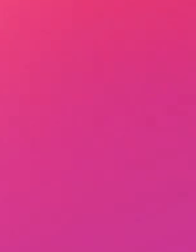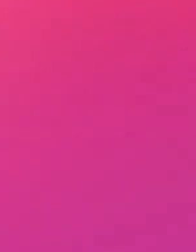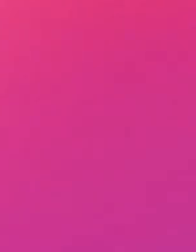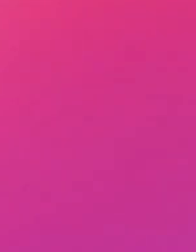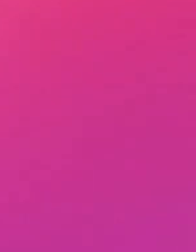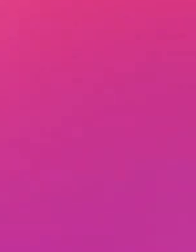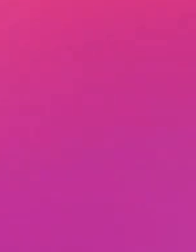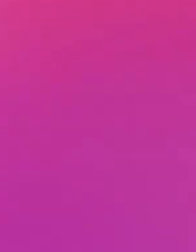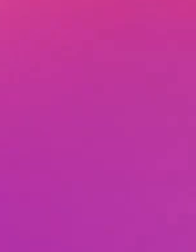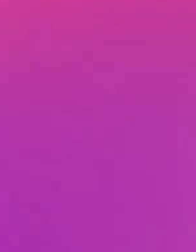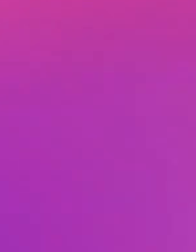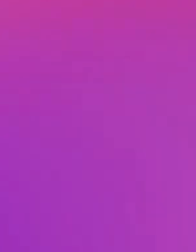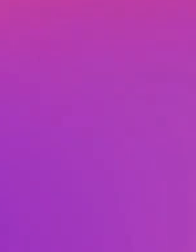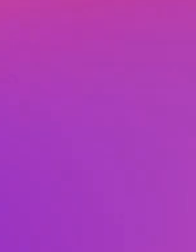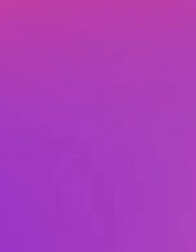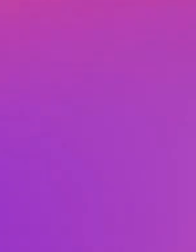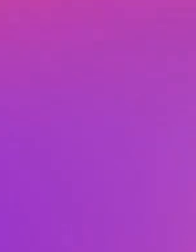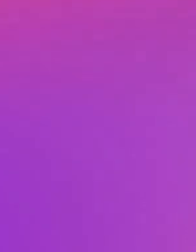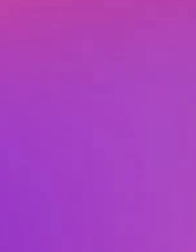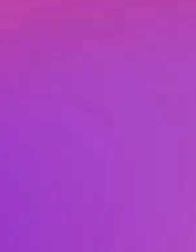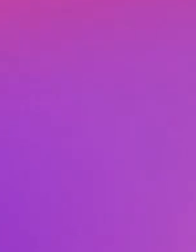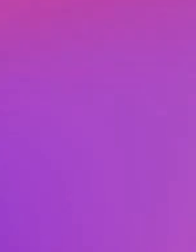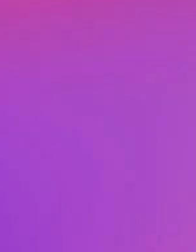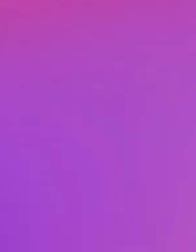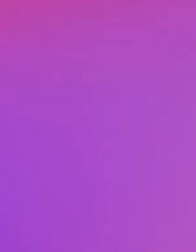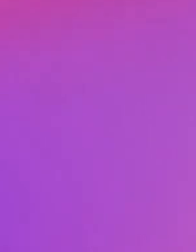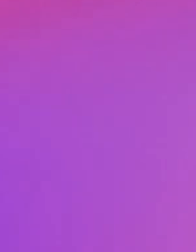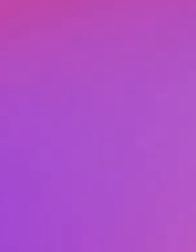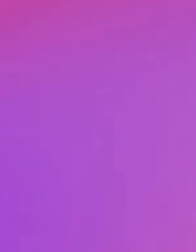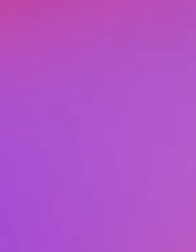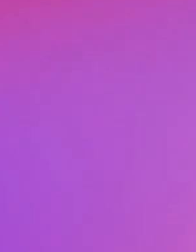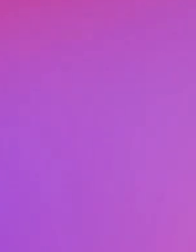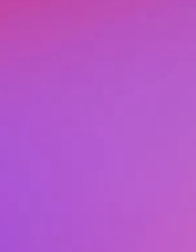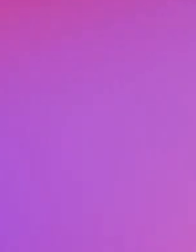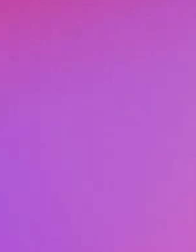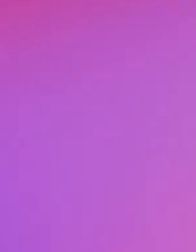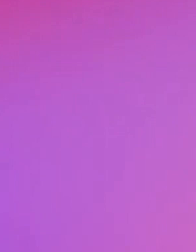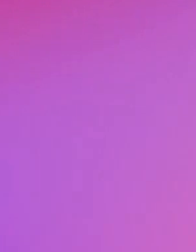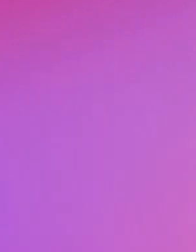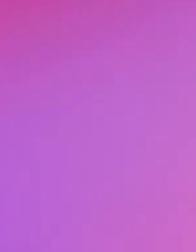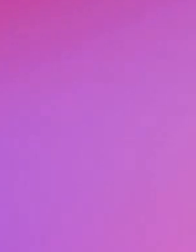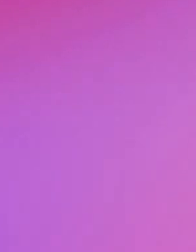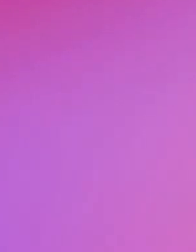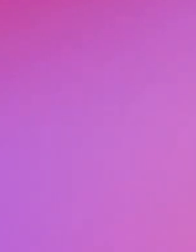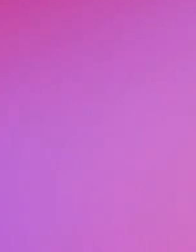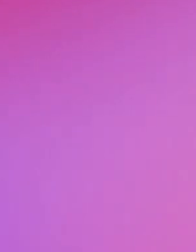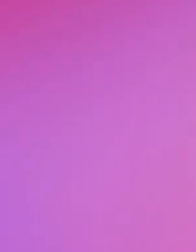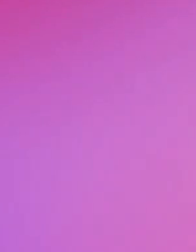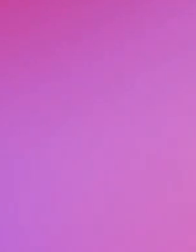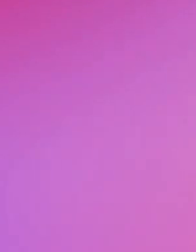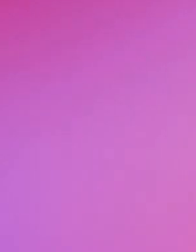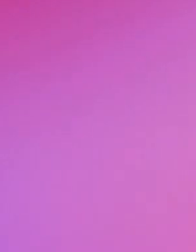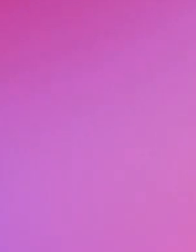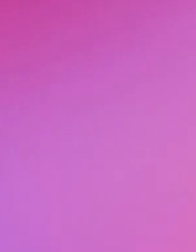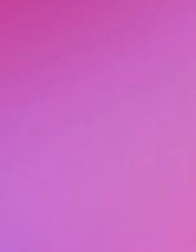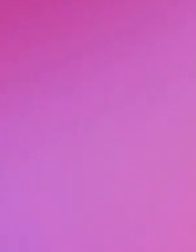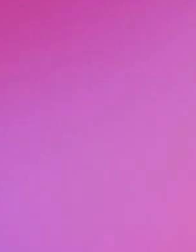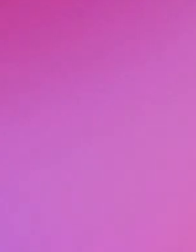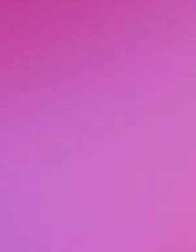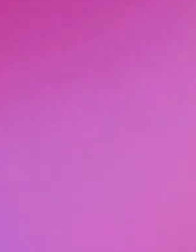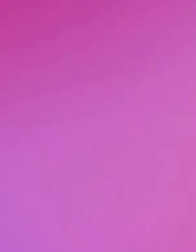También te invitamos a que consultes la plataforma nuevaescuelamexicana.cep.gov.mx.